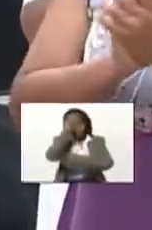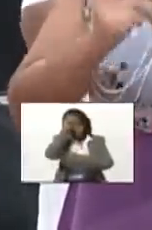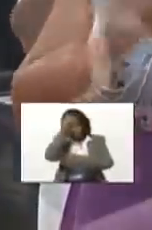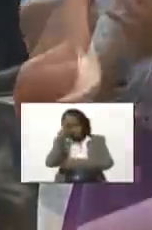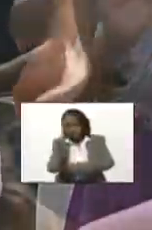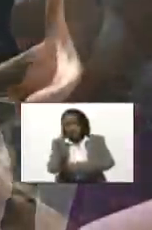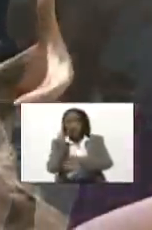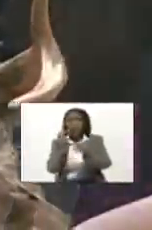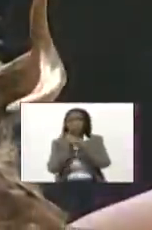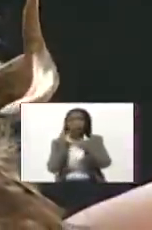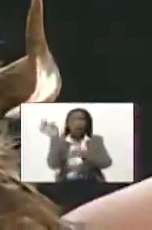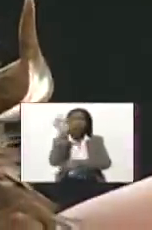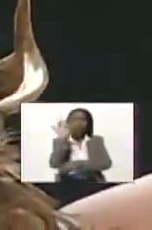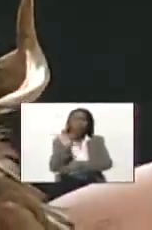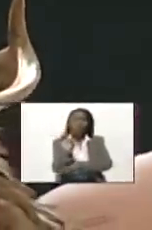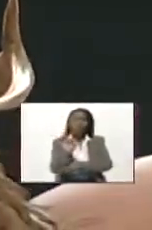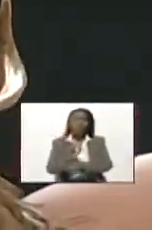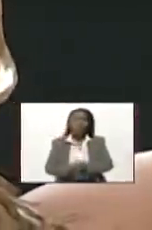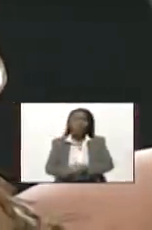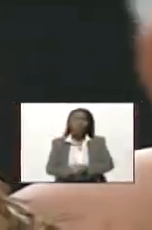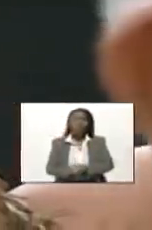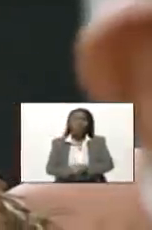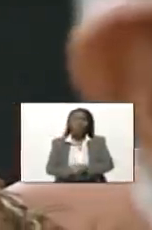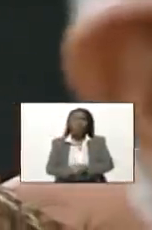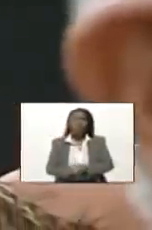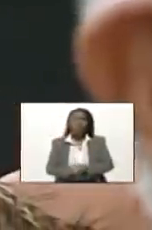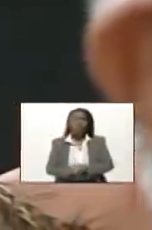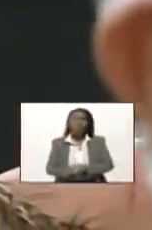Reconocemos igualmente.